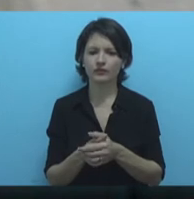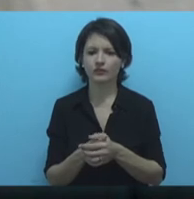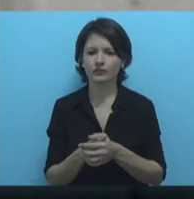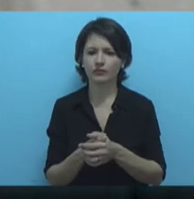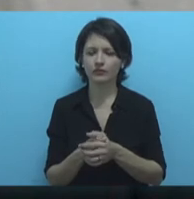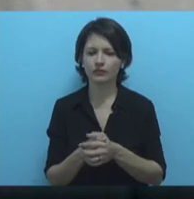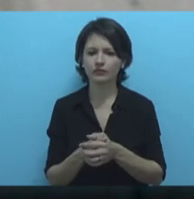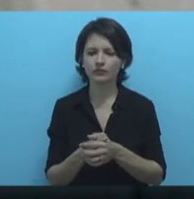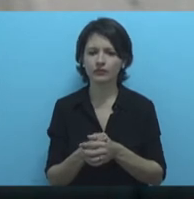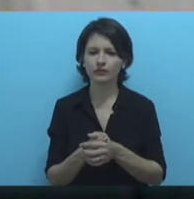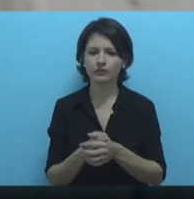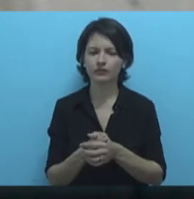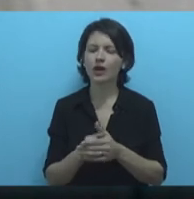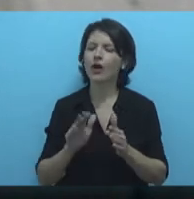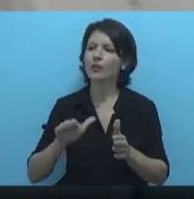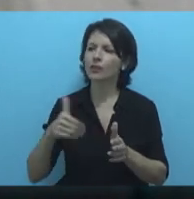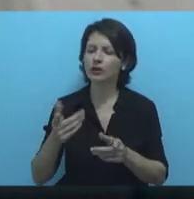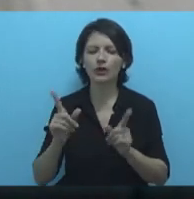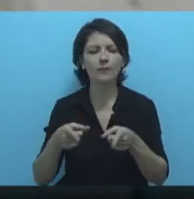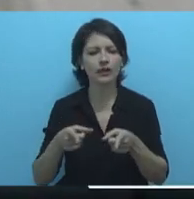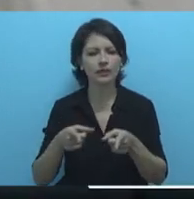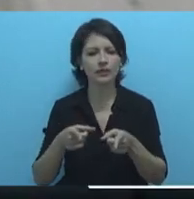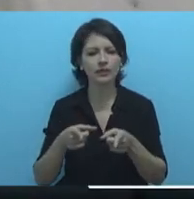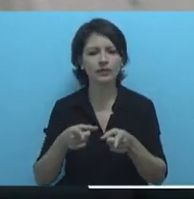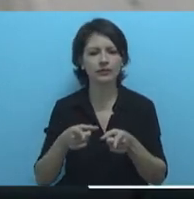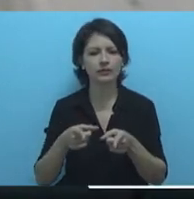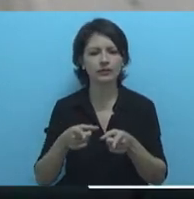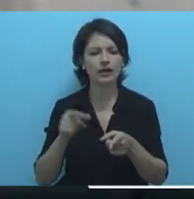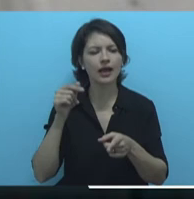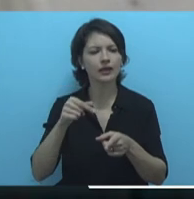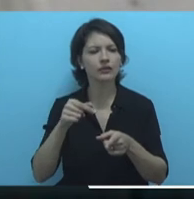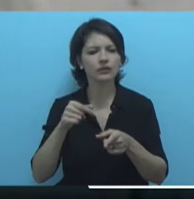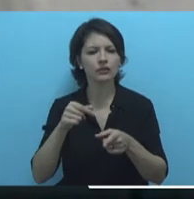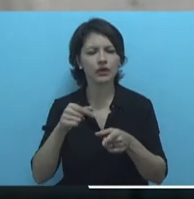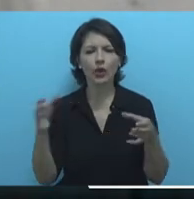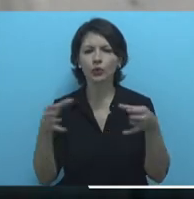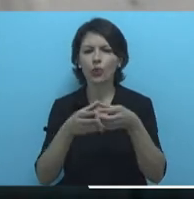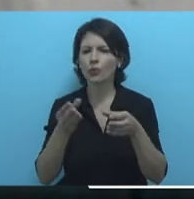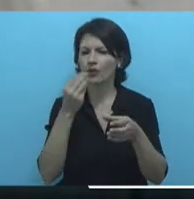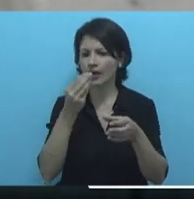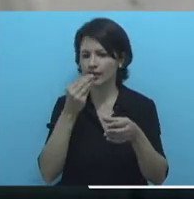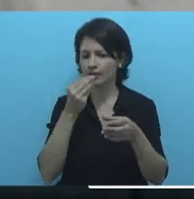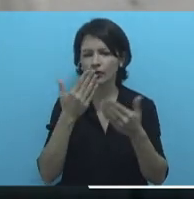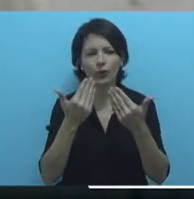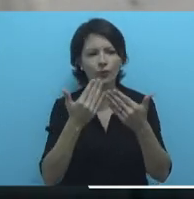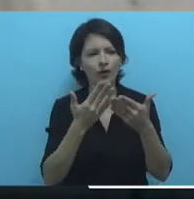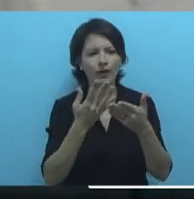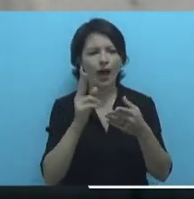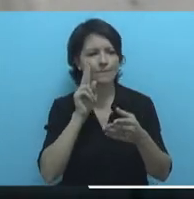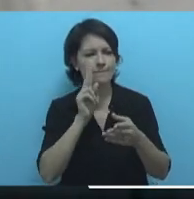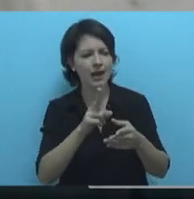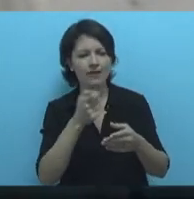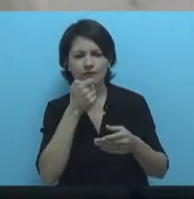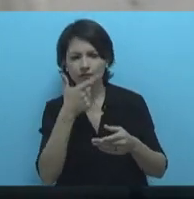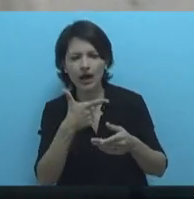entendemos que también es necesario imponer que esto está el motor puente con esa existencia de góndolas porque está